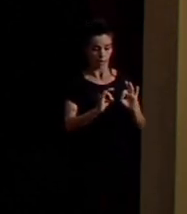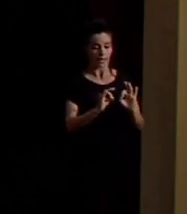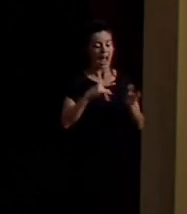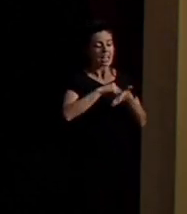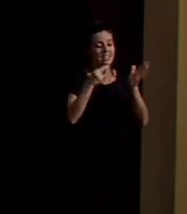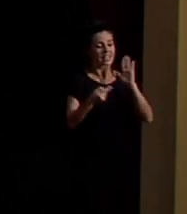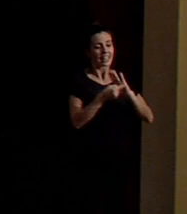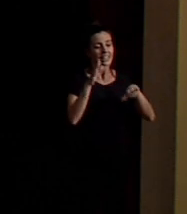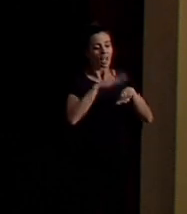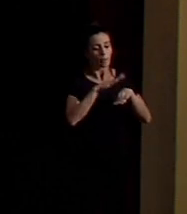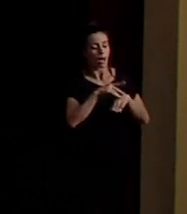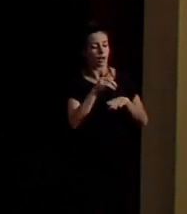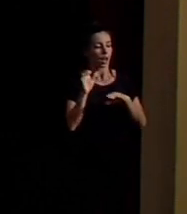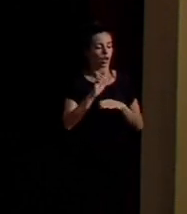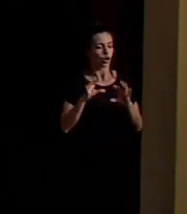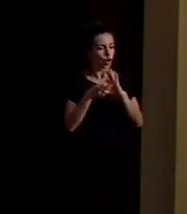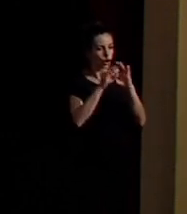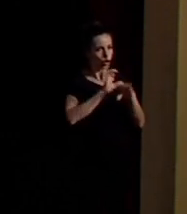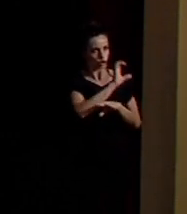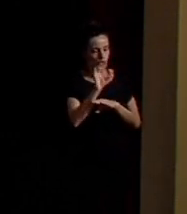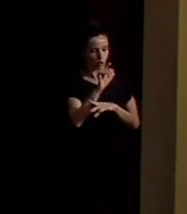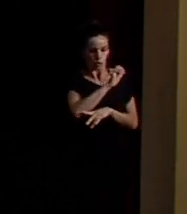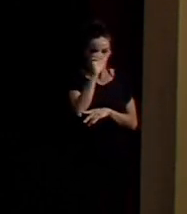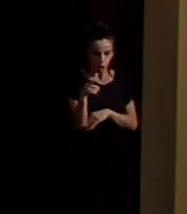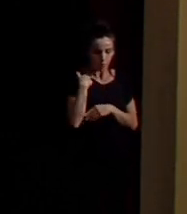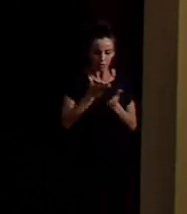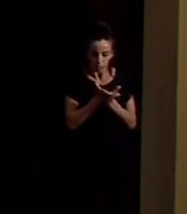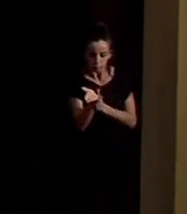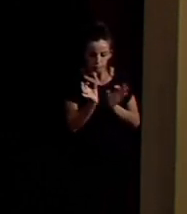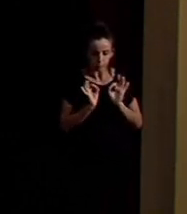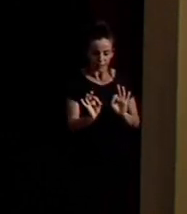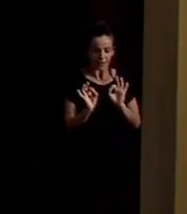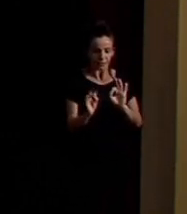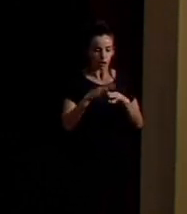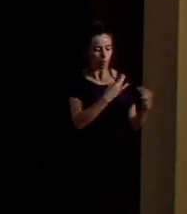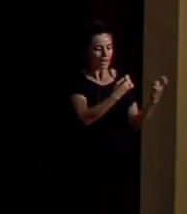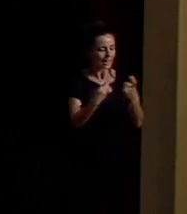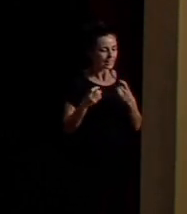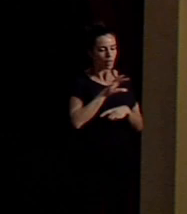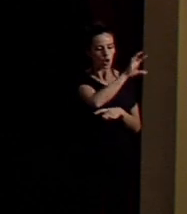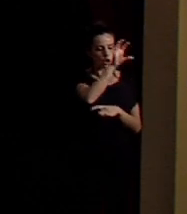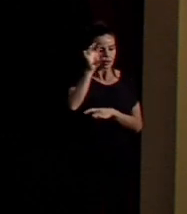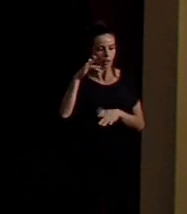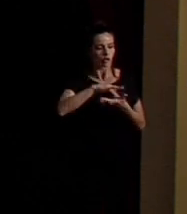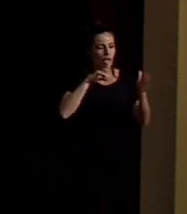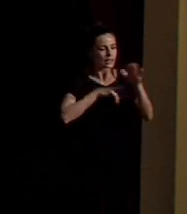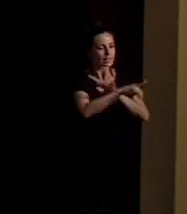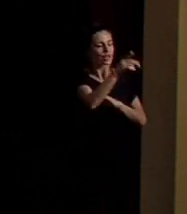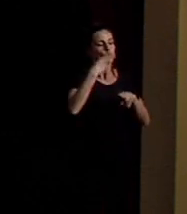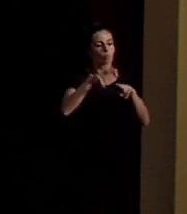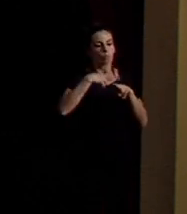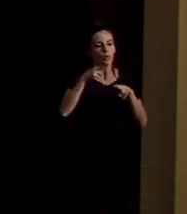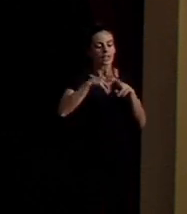Europa 2018-2023, donde se dedica un apartado específico a la necesidad de que los Estados desarrollen